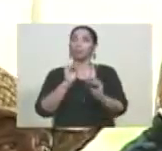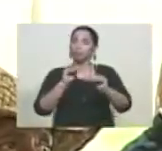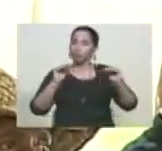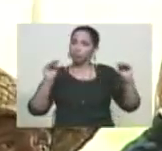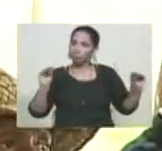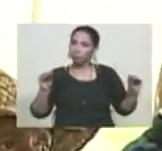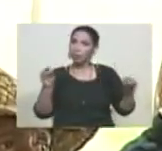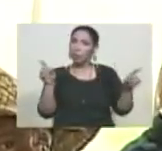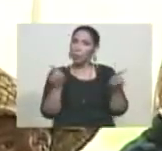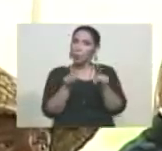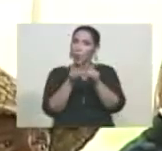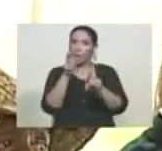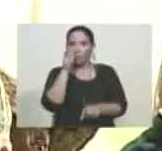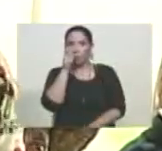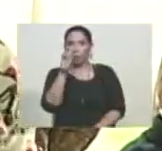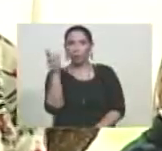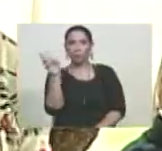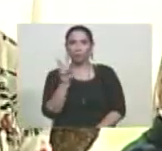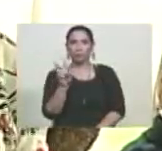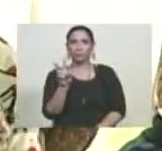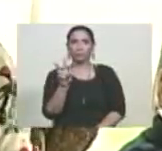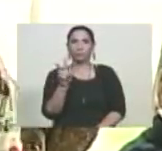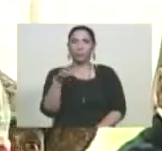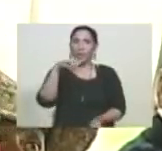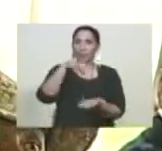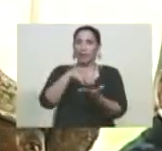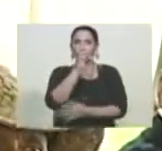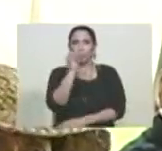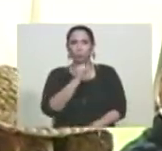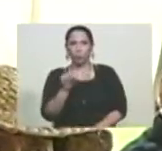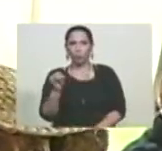pueblo venezolano. En el estado Zulia,